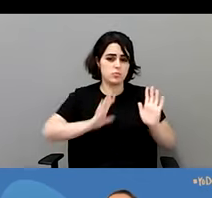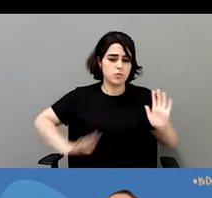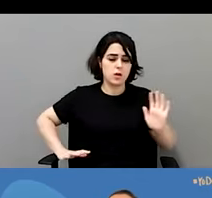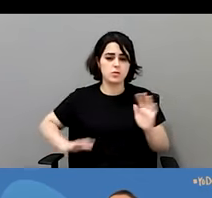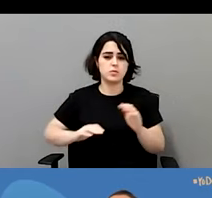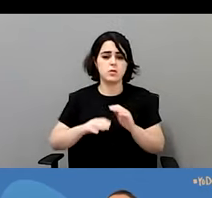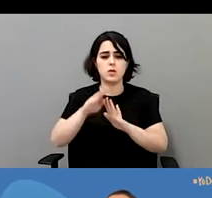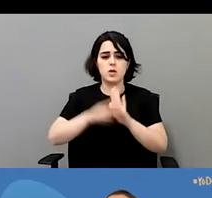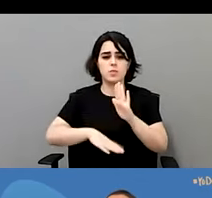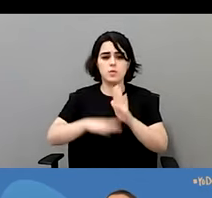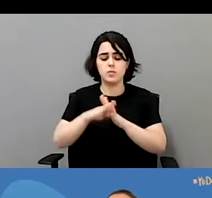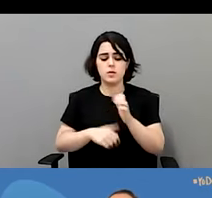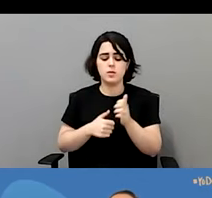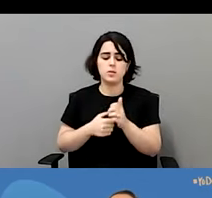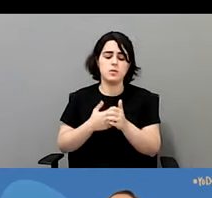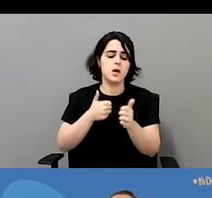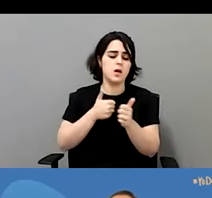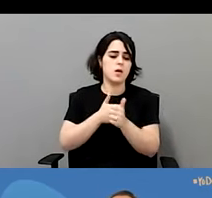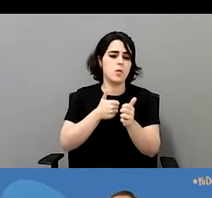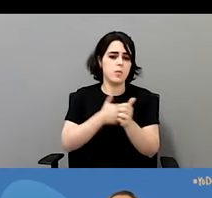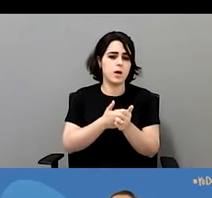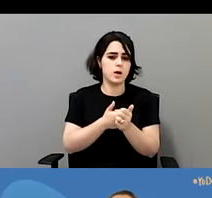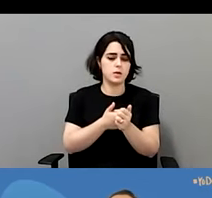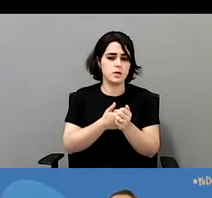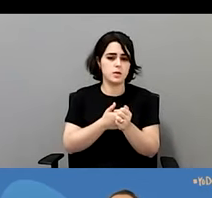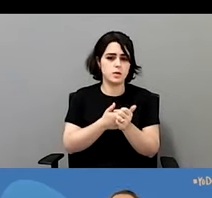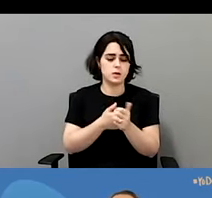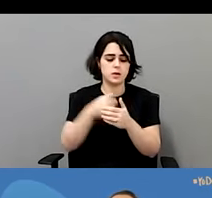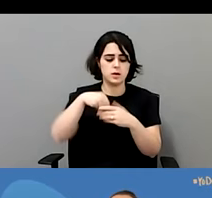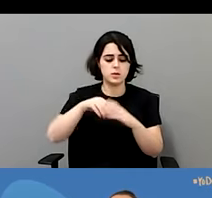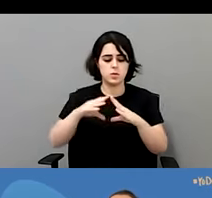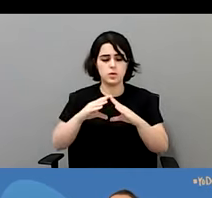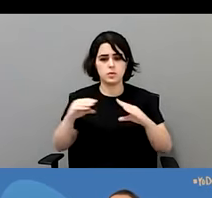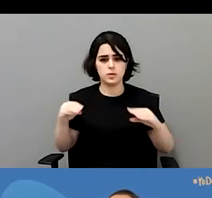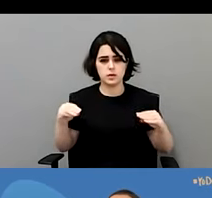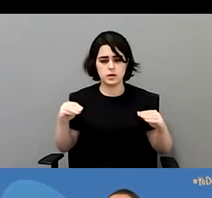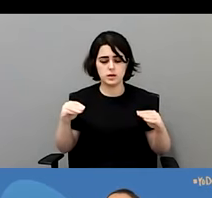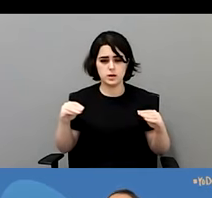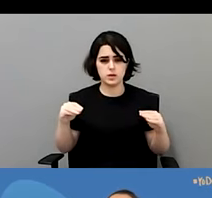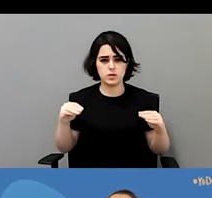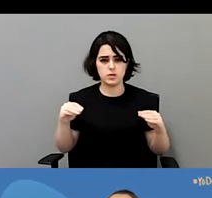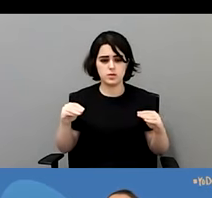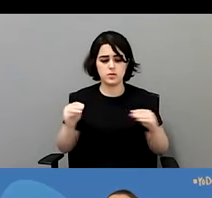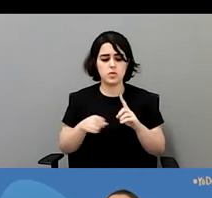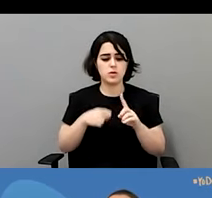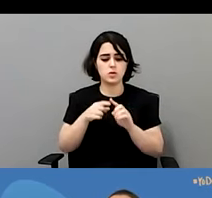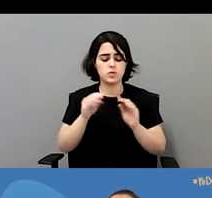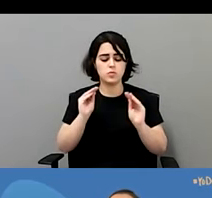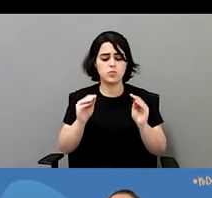de acompañamiento en la universidad, que consistía en